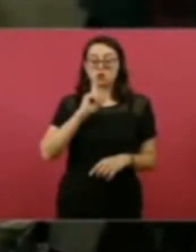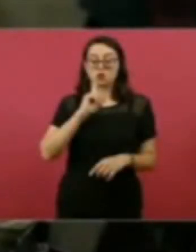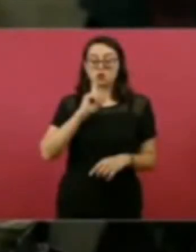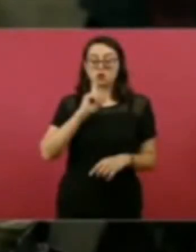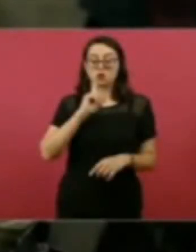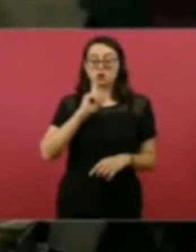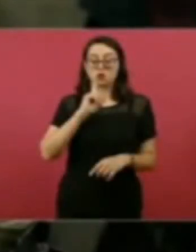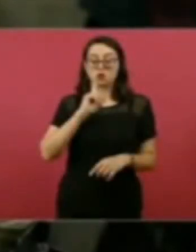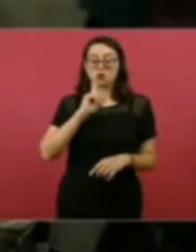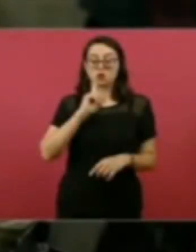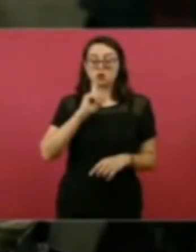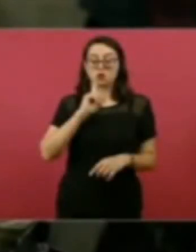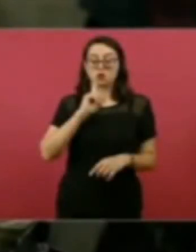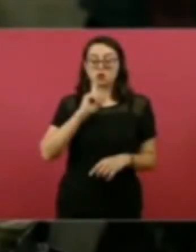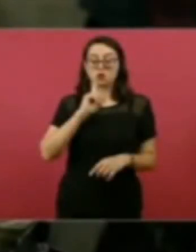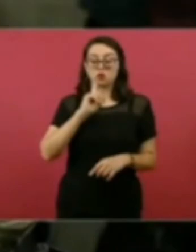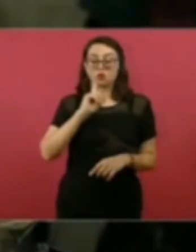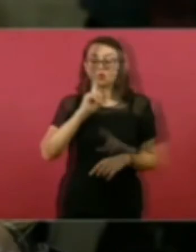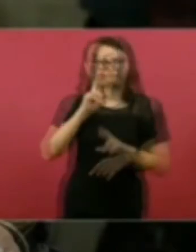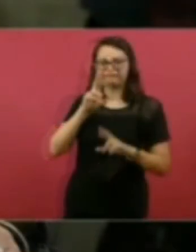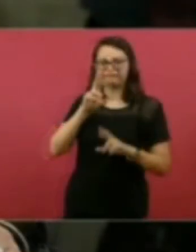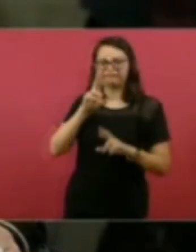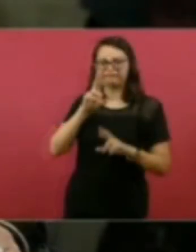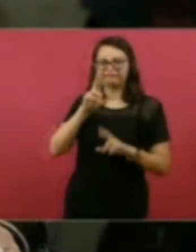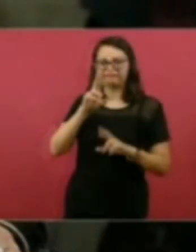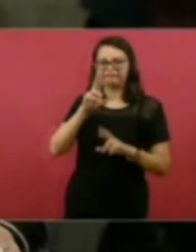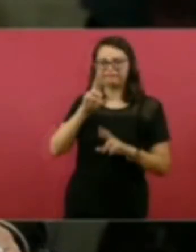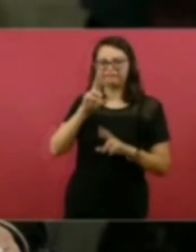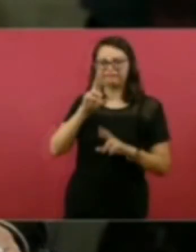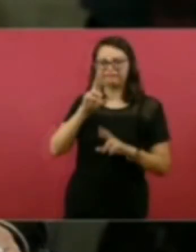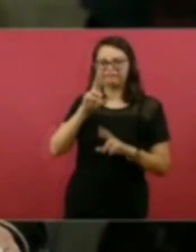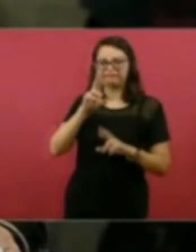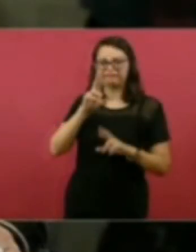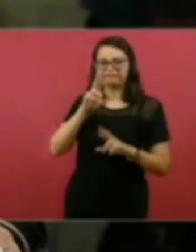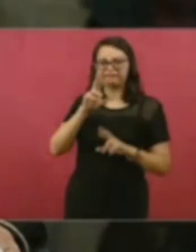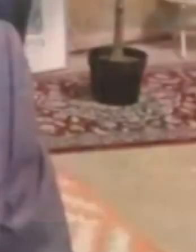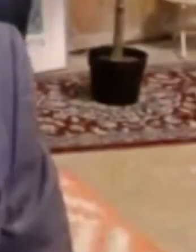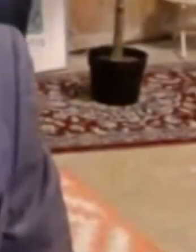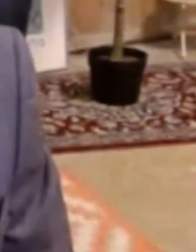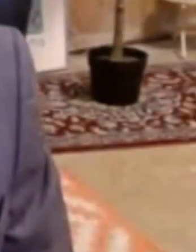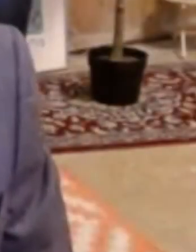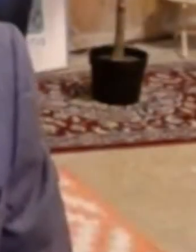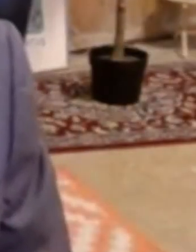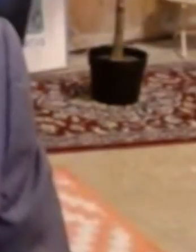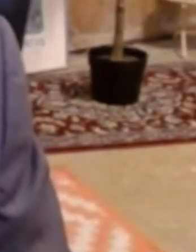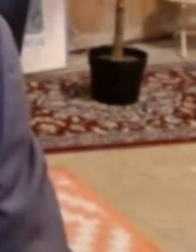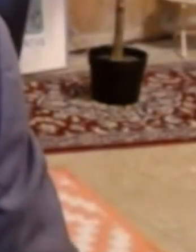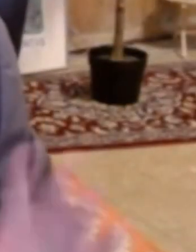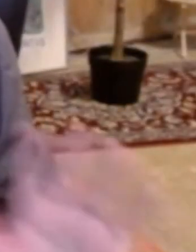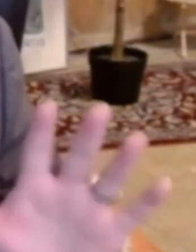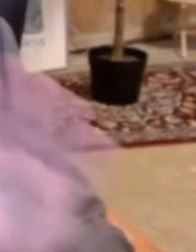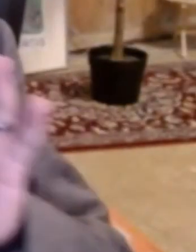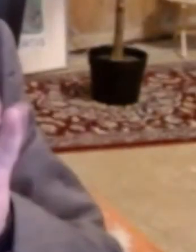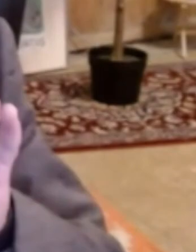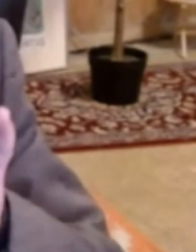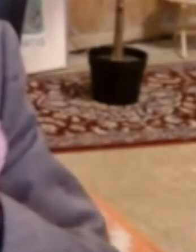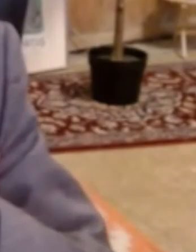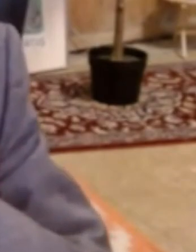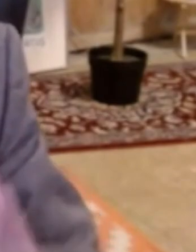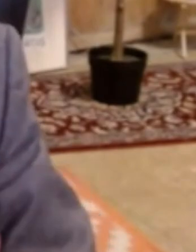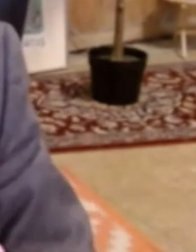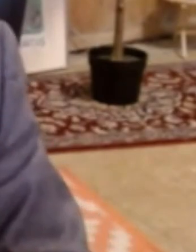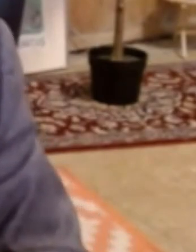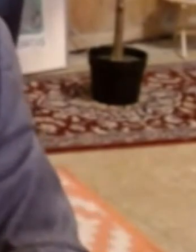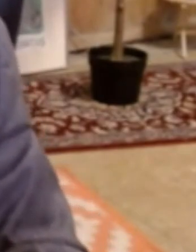sino desde las esferas del poder. Se lo pregunto porque hubo más intervenciones muy cuestionables, ¿no? Como también, mire, como